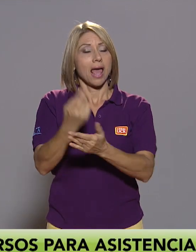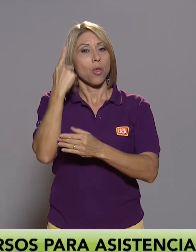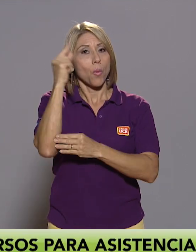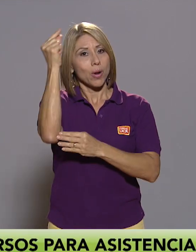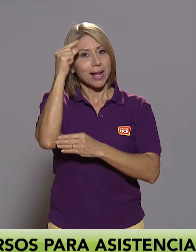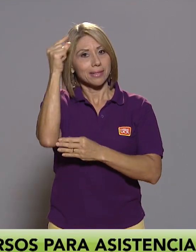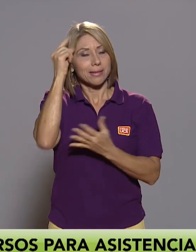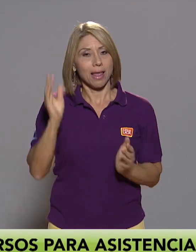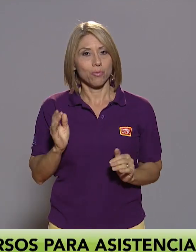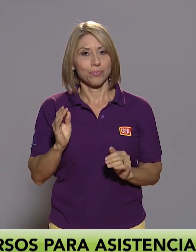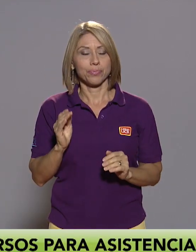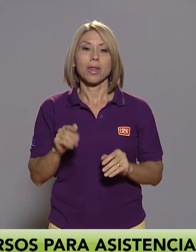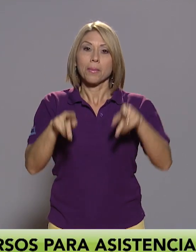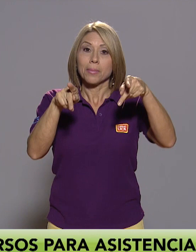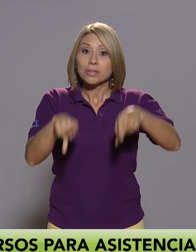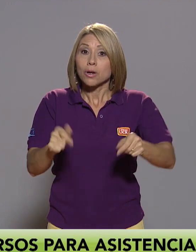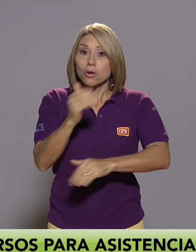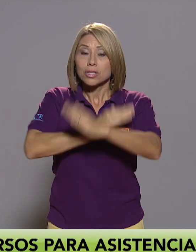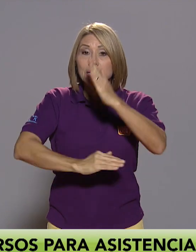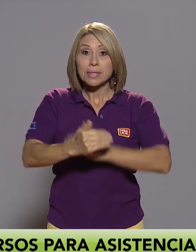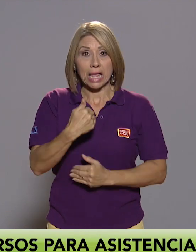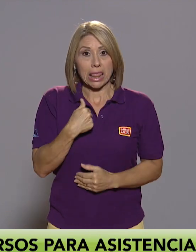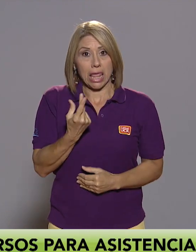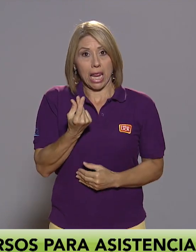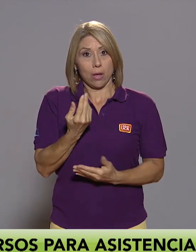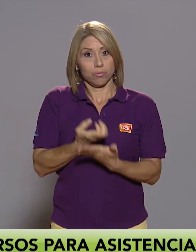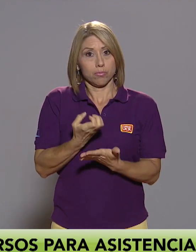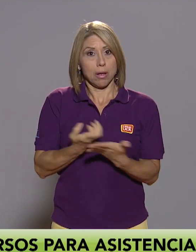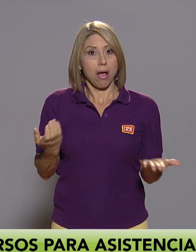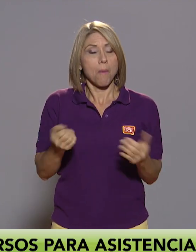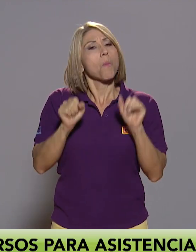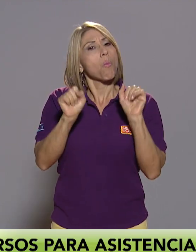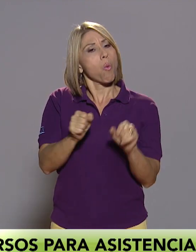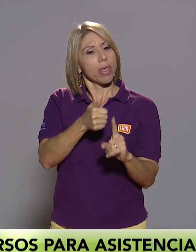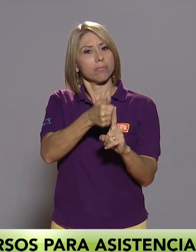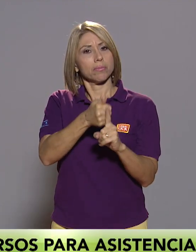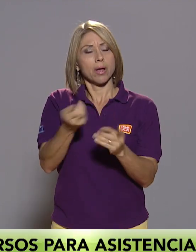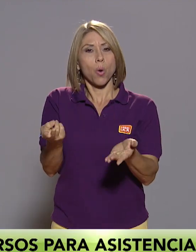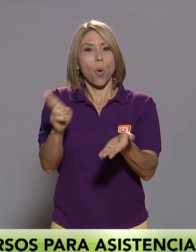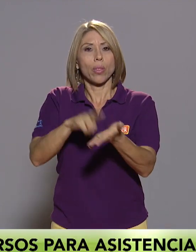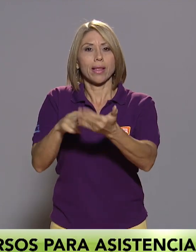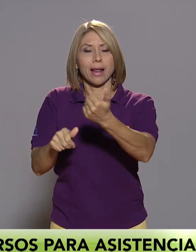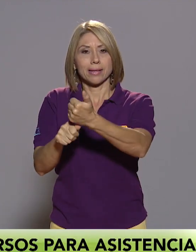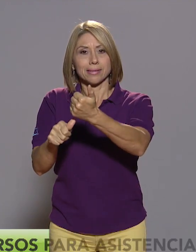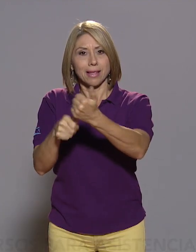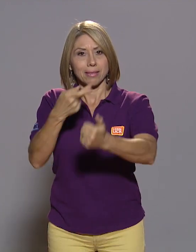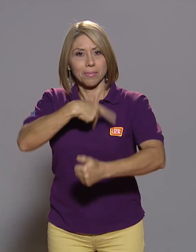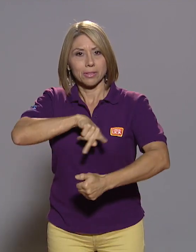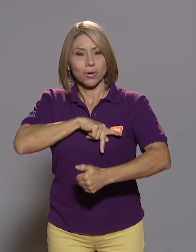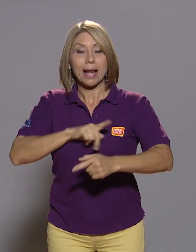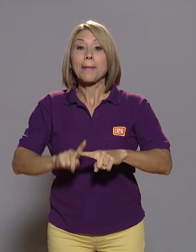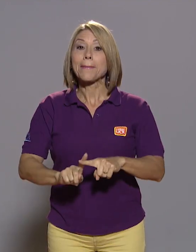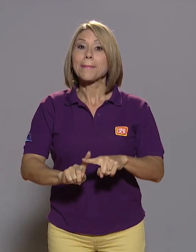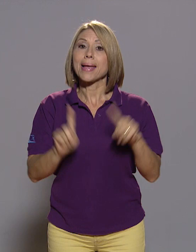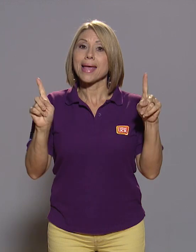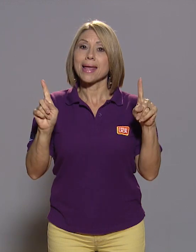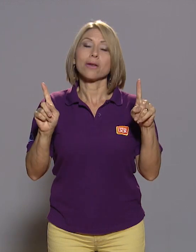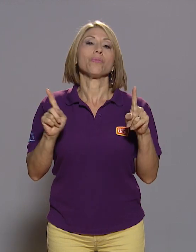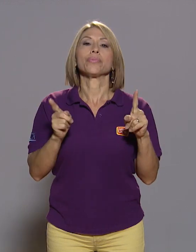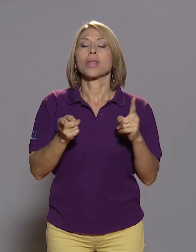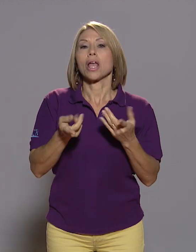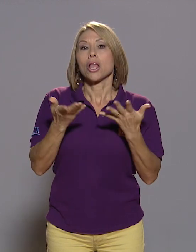el Estado, ¿verdad? Porque una persona con discapacidad que cuente con recursos podrá contratar el asistente, pero en el marco de